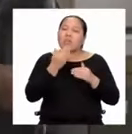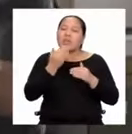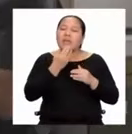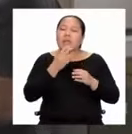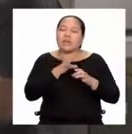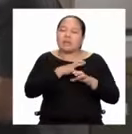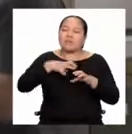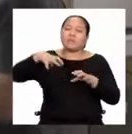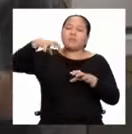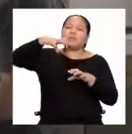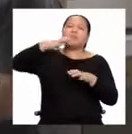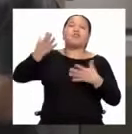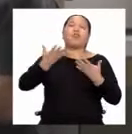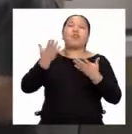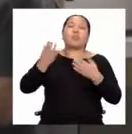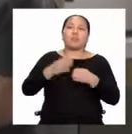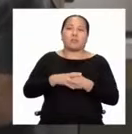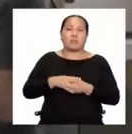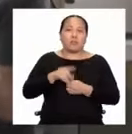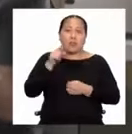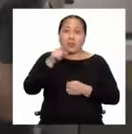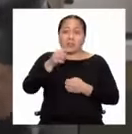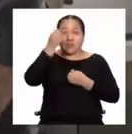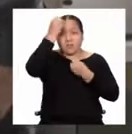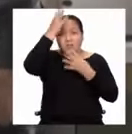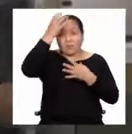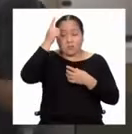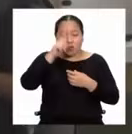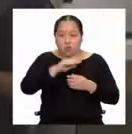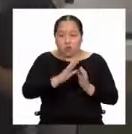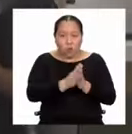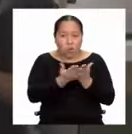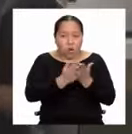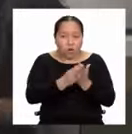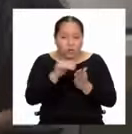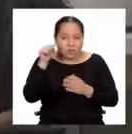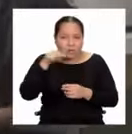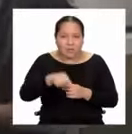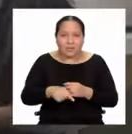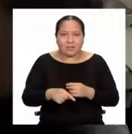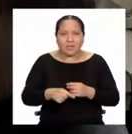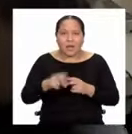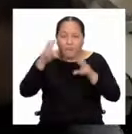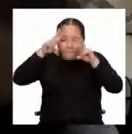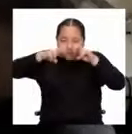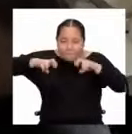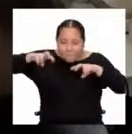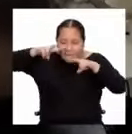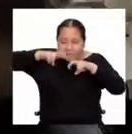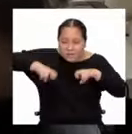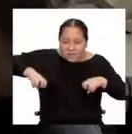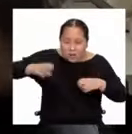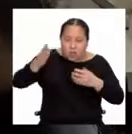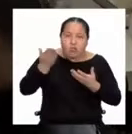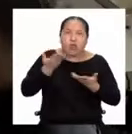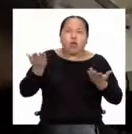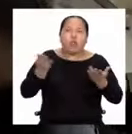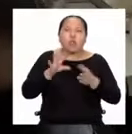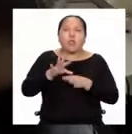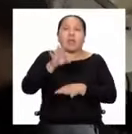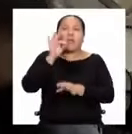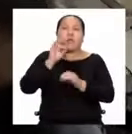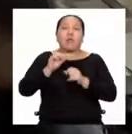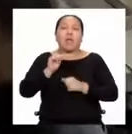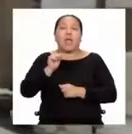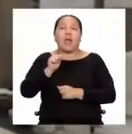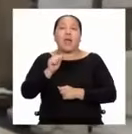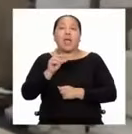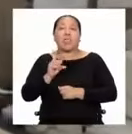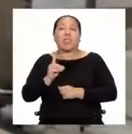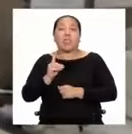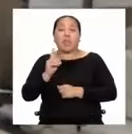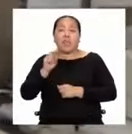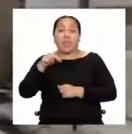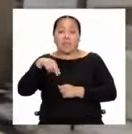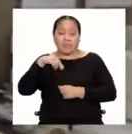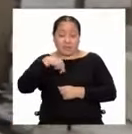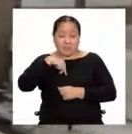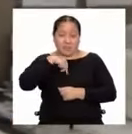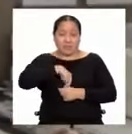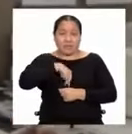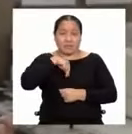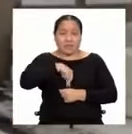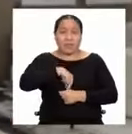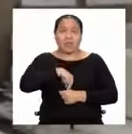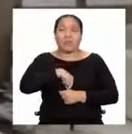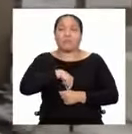libros, ustedes la logran conseguir a través escrita en el ADN. En el ADN. Entonces, una vez que tenemos esa información,